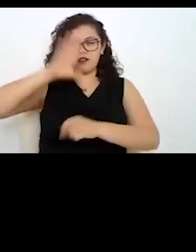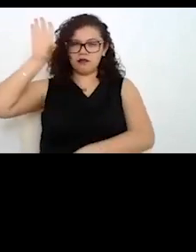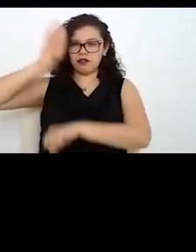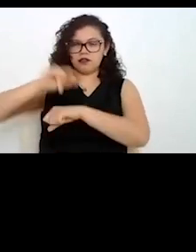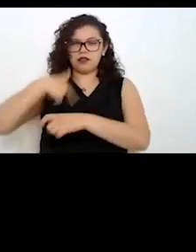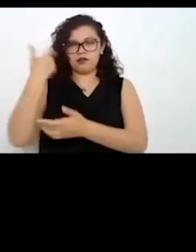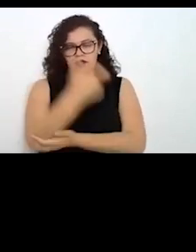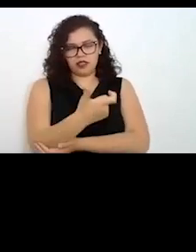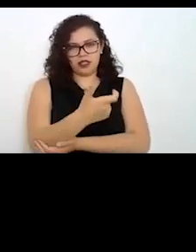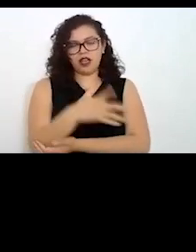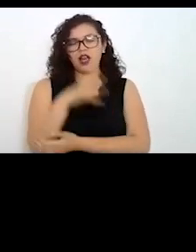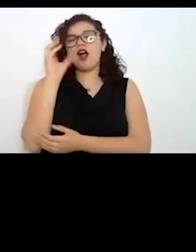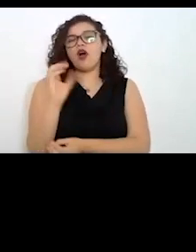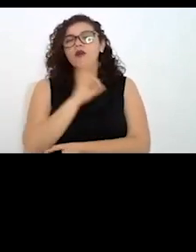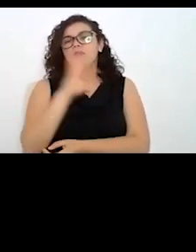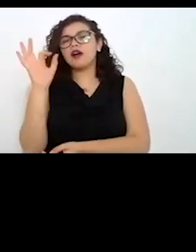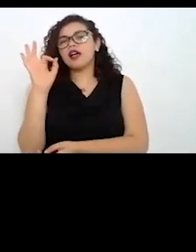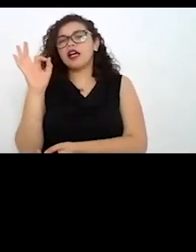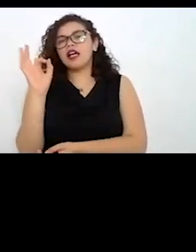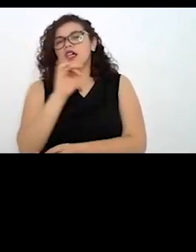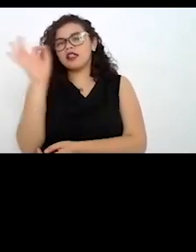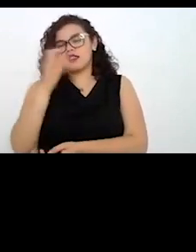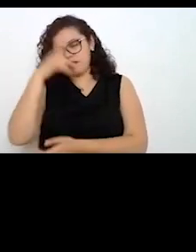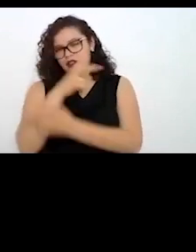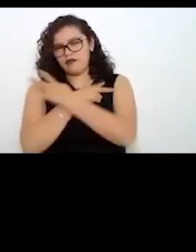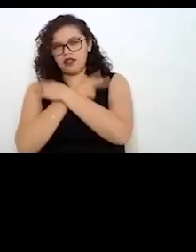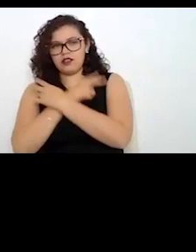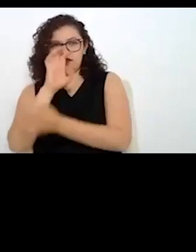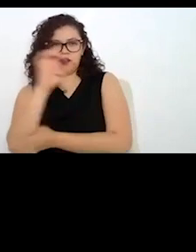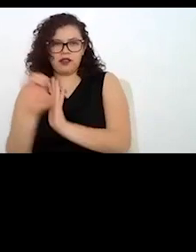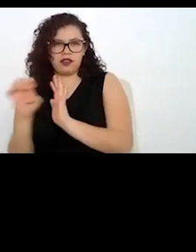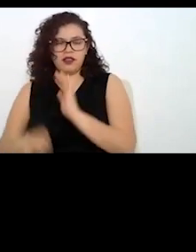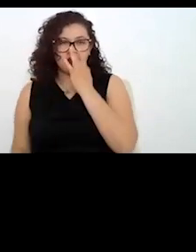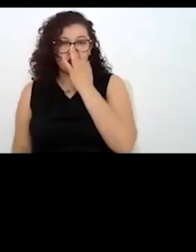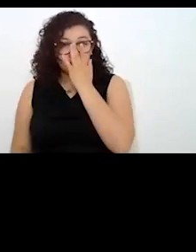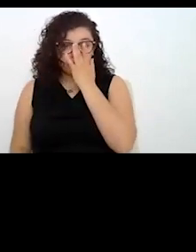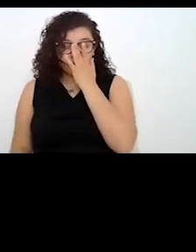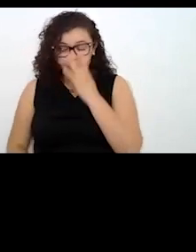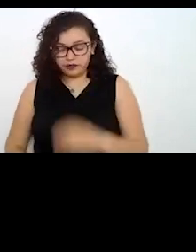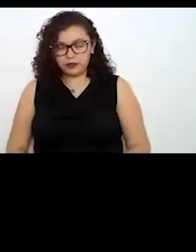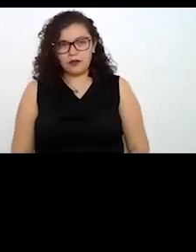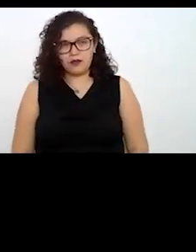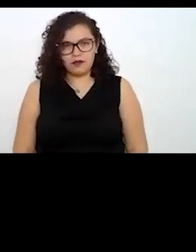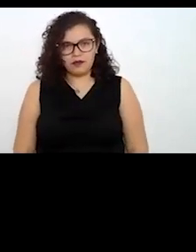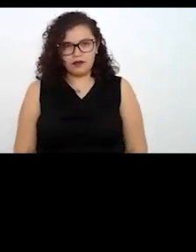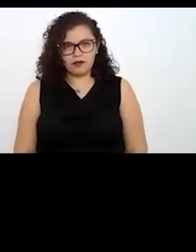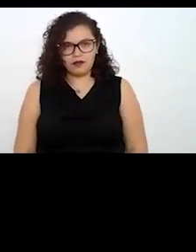con goce de sueldo o se pueden descontar a cuenta de vacaciones? Uy, primero que nada, las vacaciones no se pueden tocar. Nada